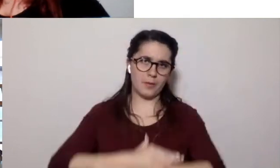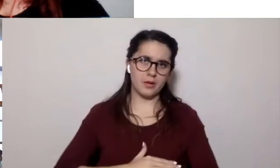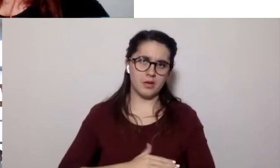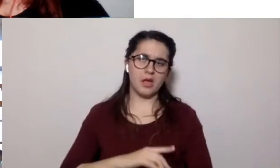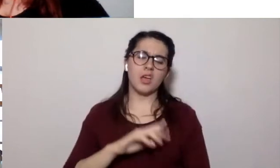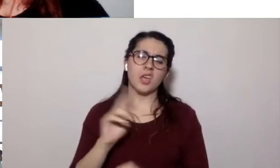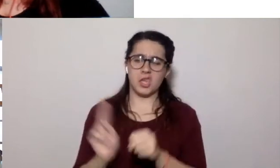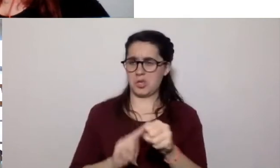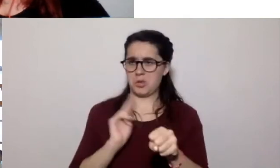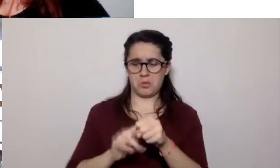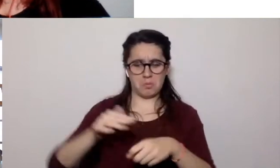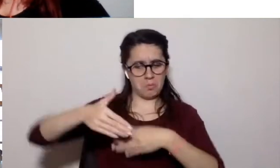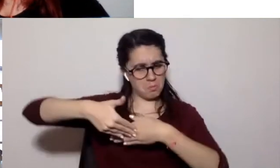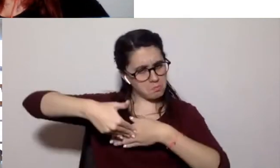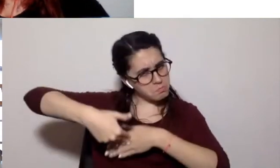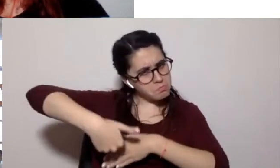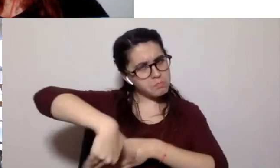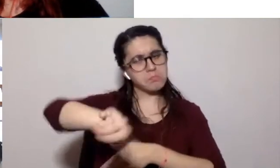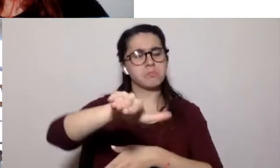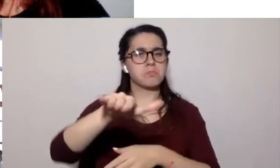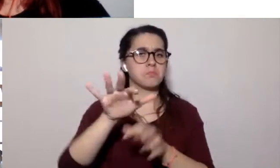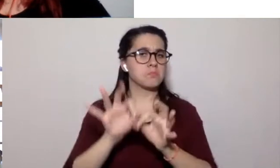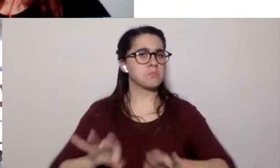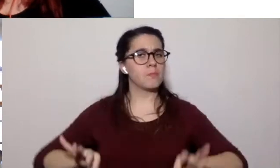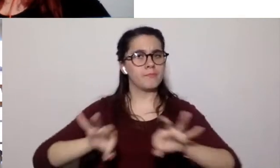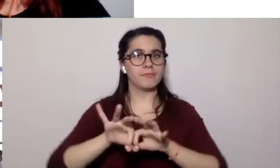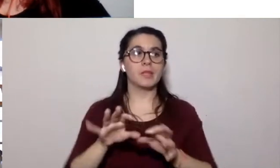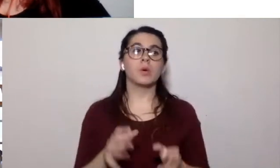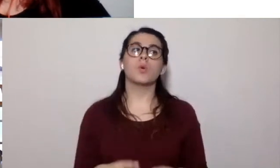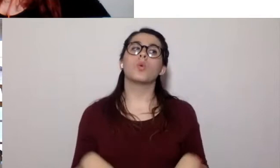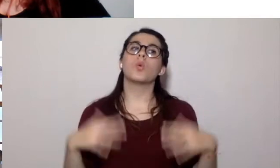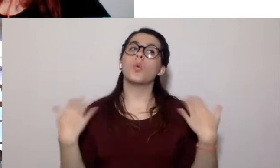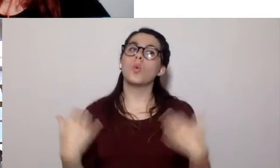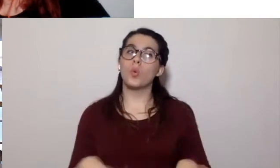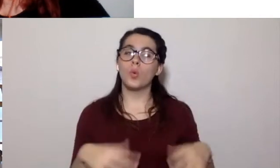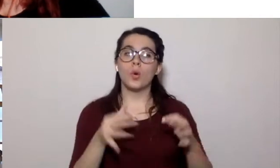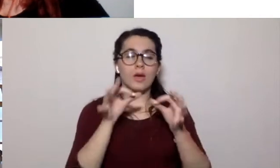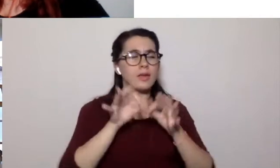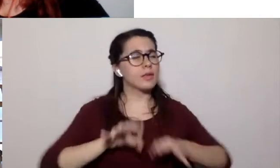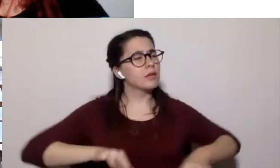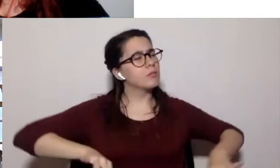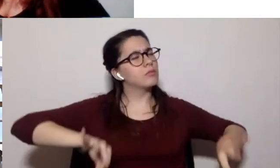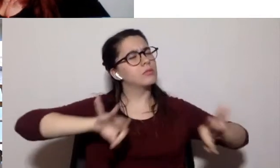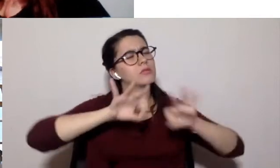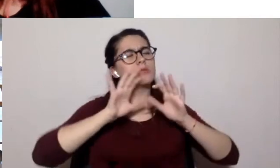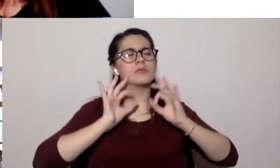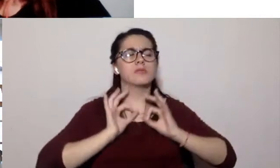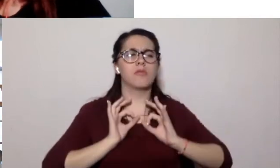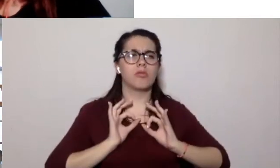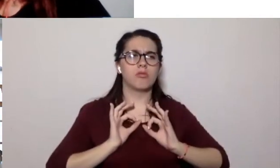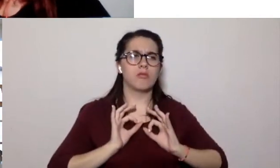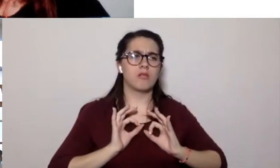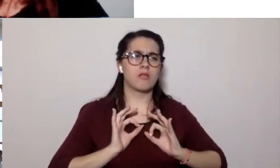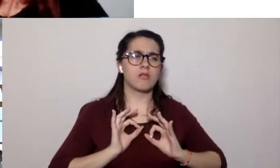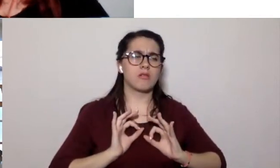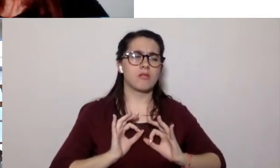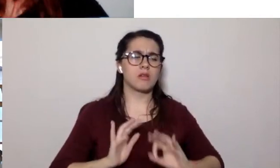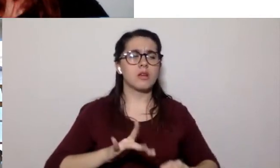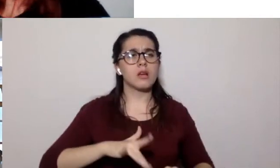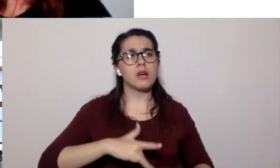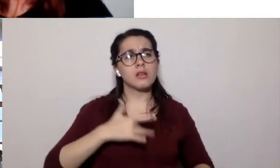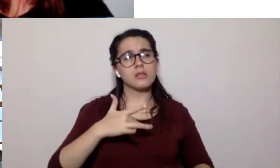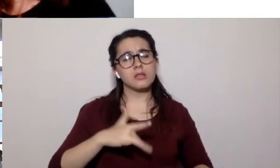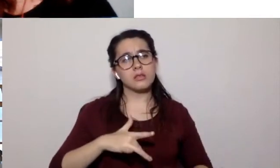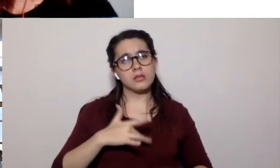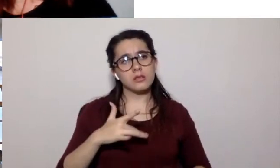Creo que sí. Qué importante, qué tranquilidad también puedes en algún momento sentir